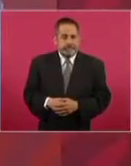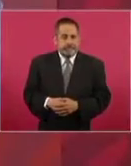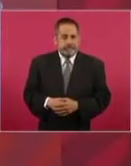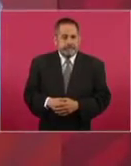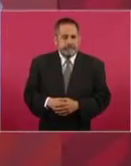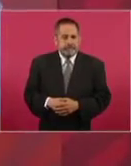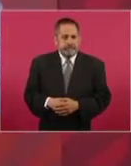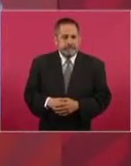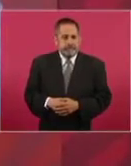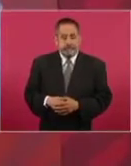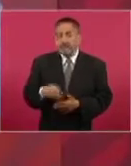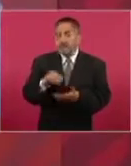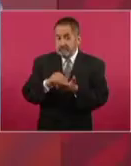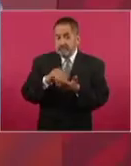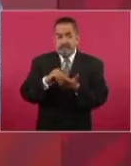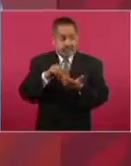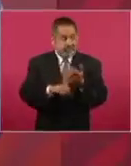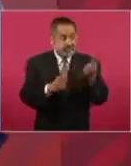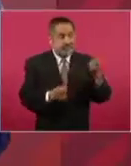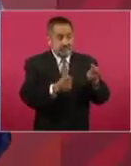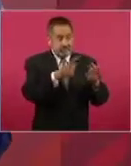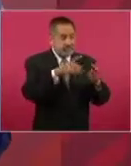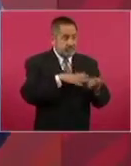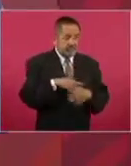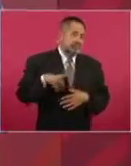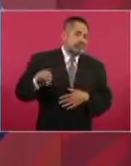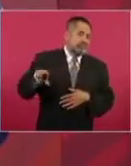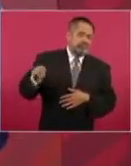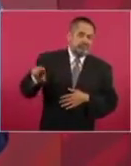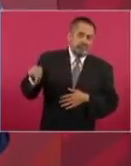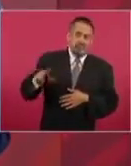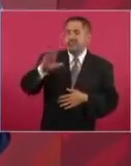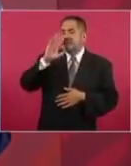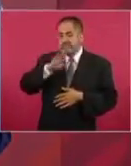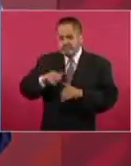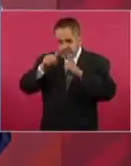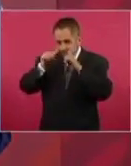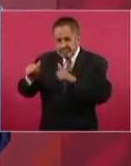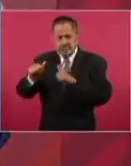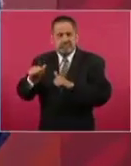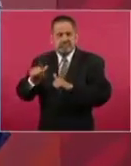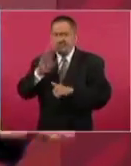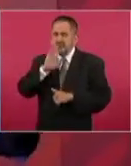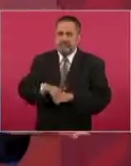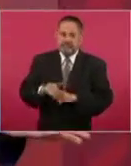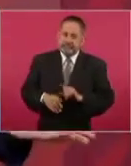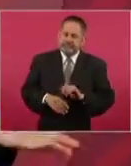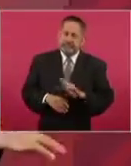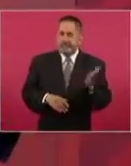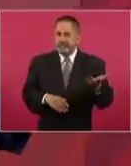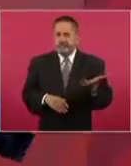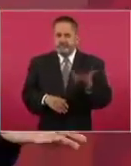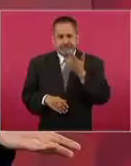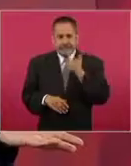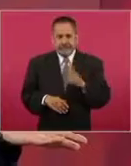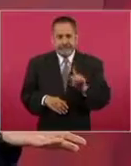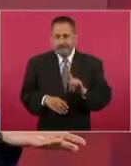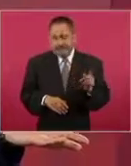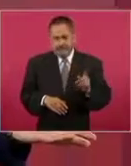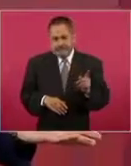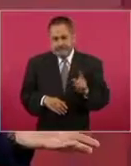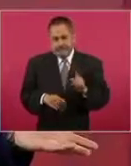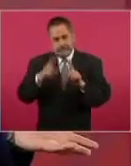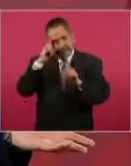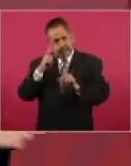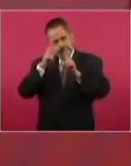porque se da eso todavía malos tratos pues entonces no estaríamos logrando